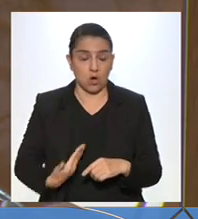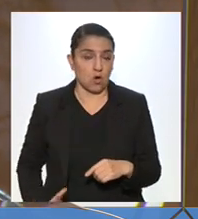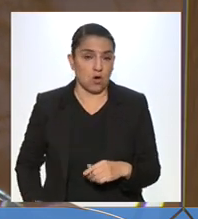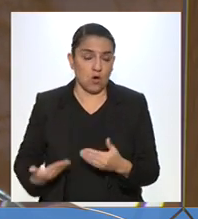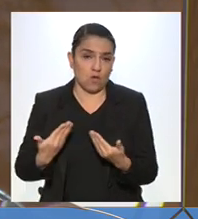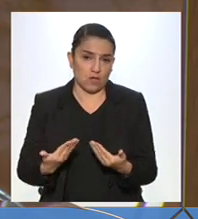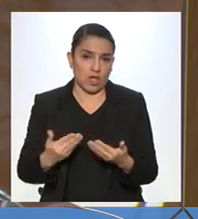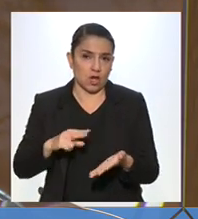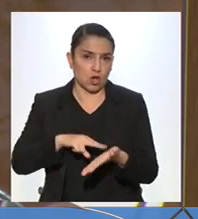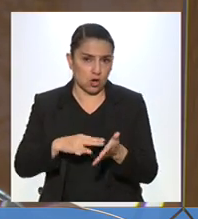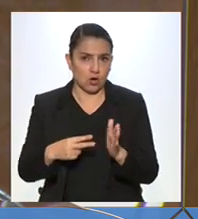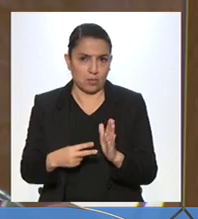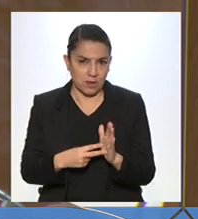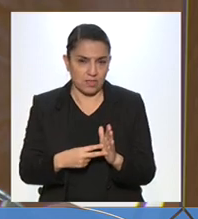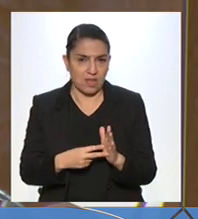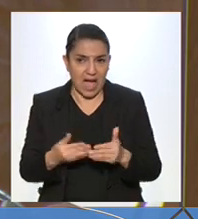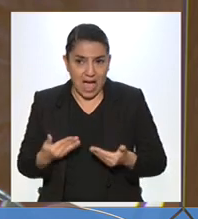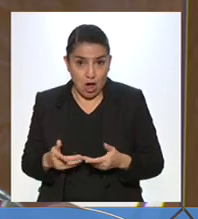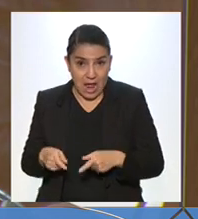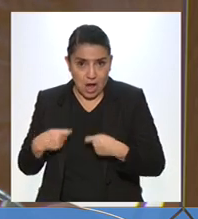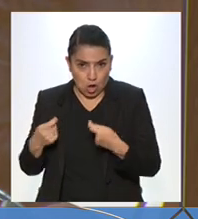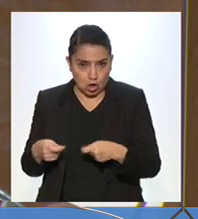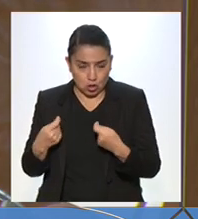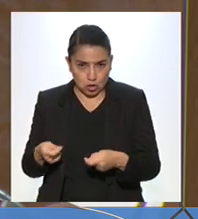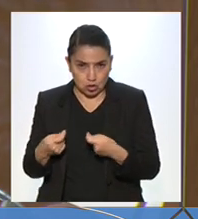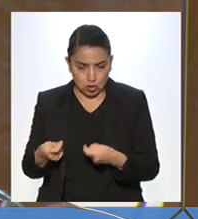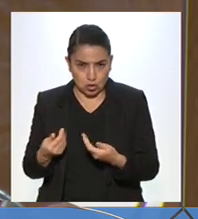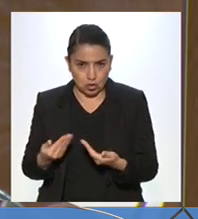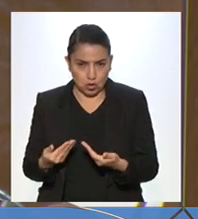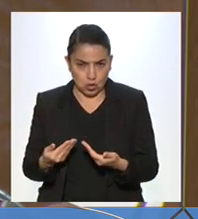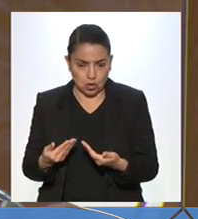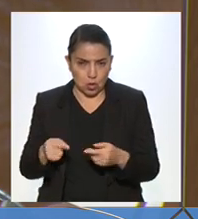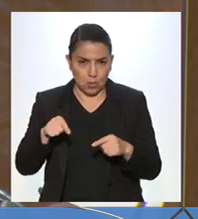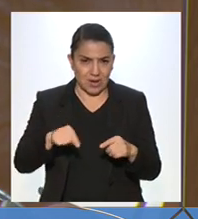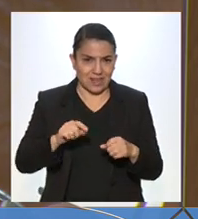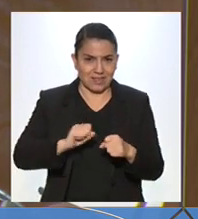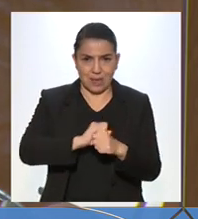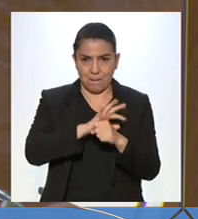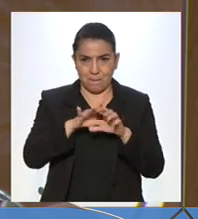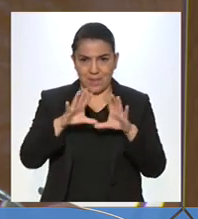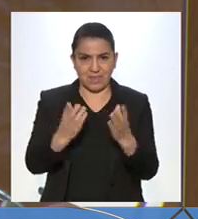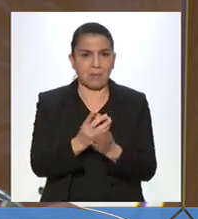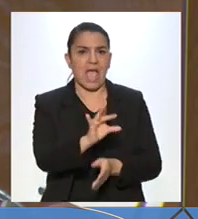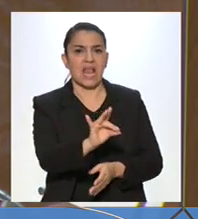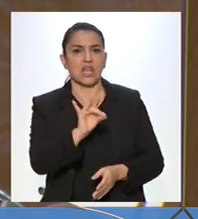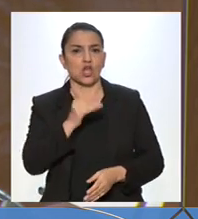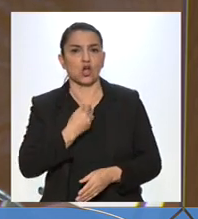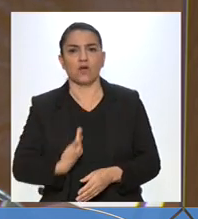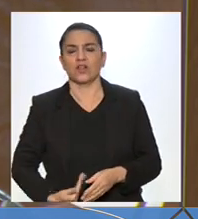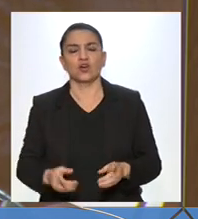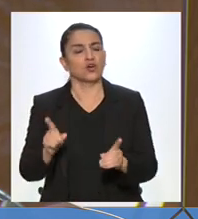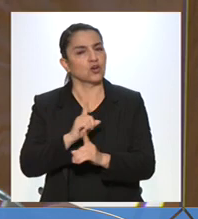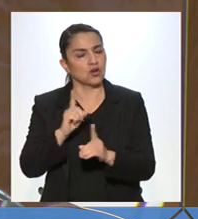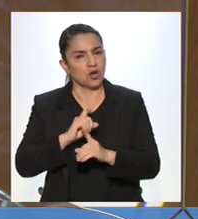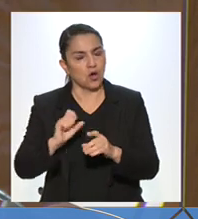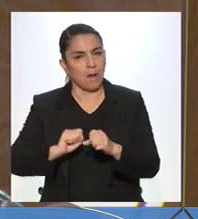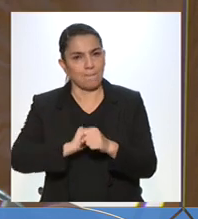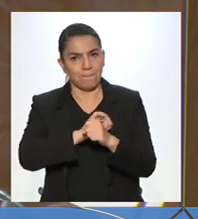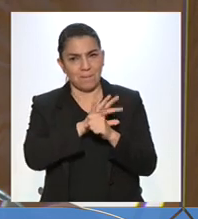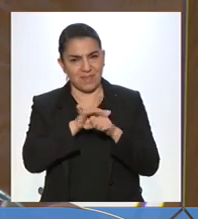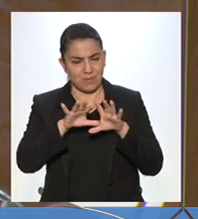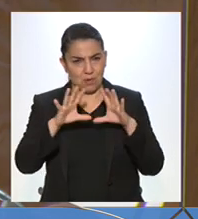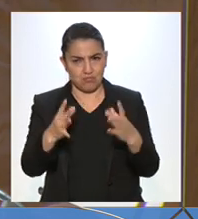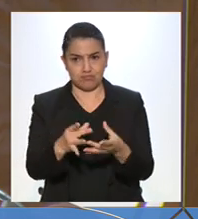la complejidad del costo que hemos tenido que pagar por esta pandemia que no la hizo el gobierno, por esta pandemia que evidentemente nos ha azotado a